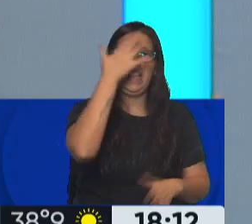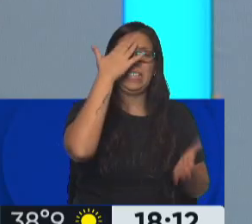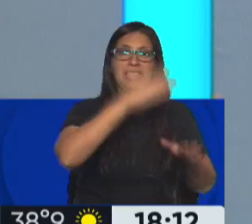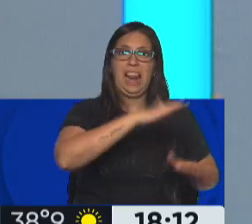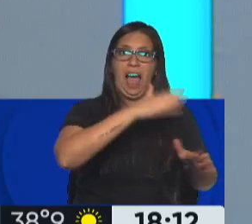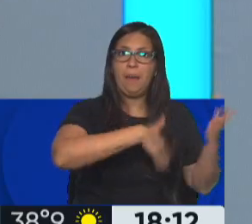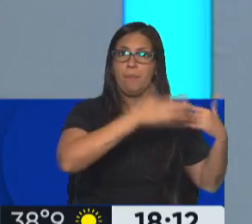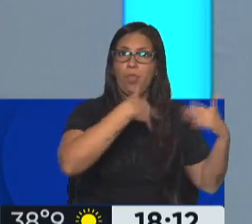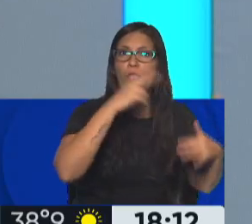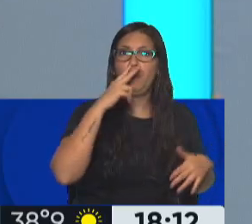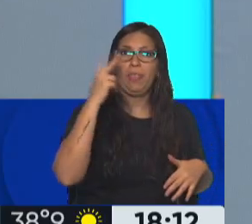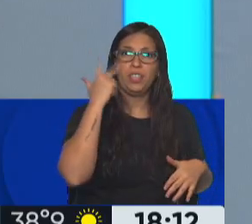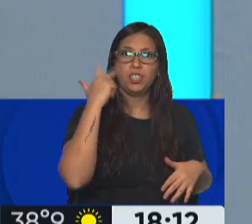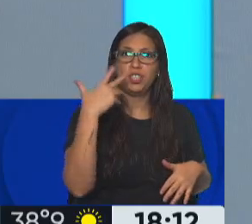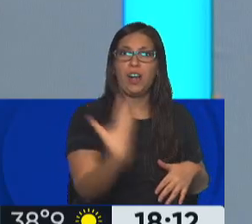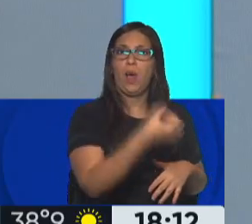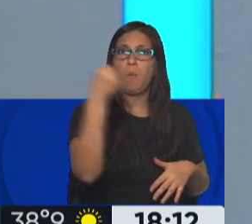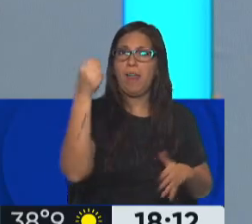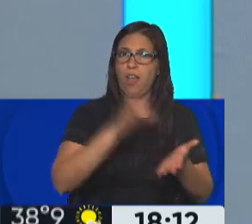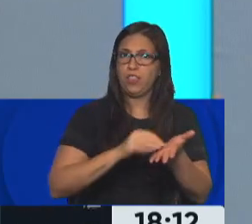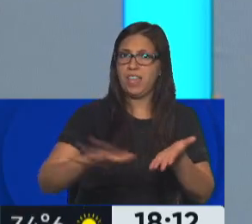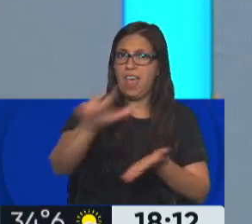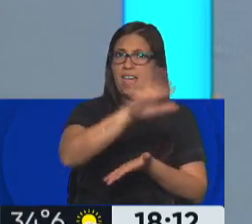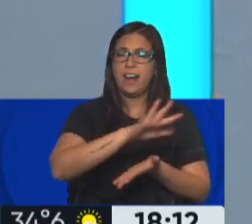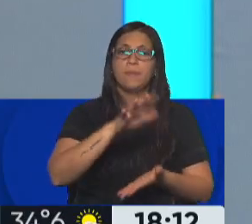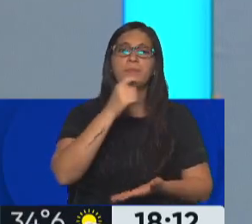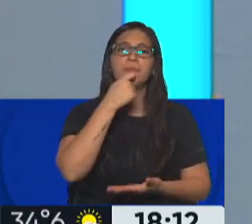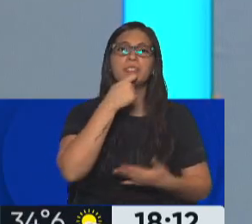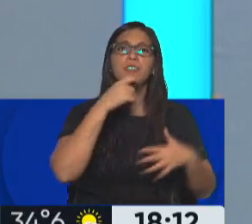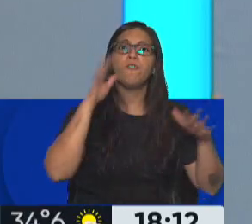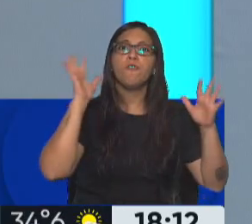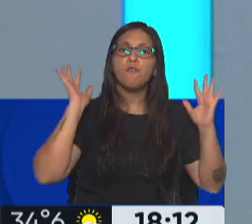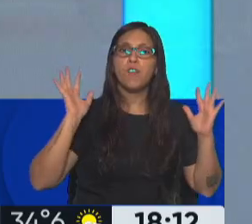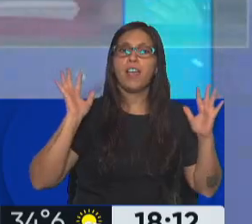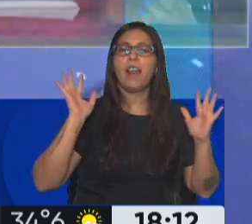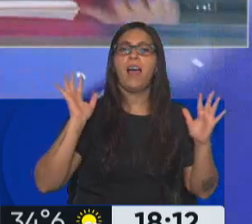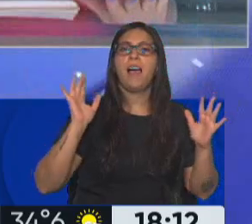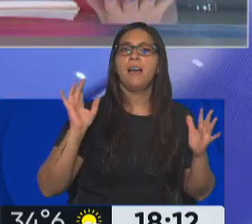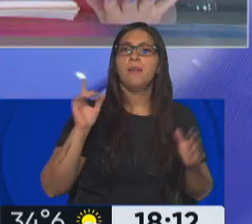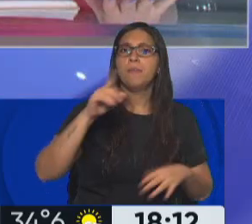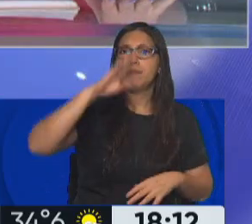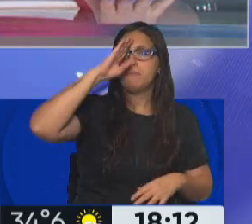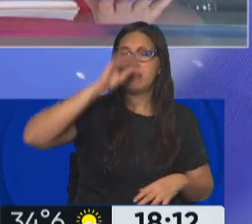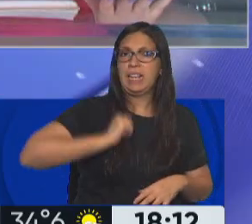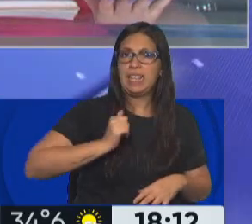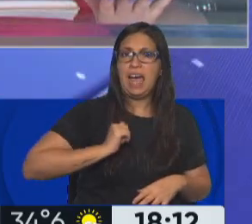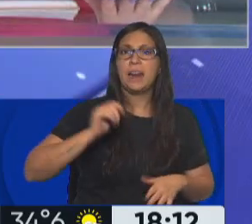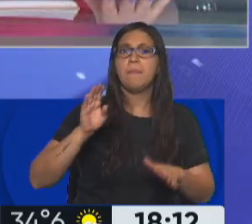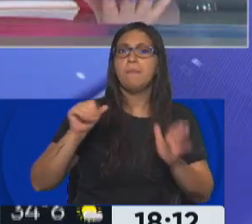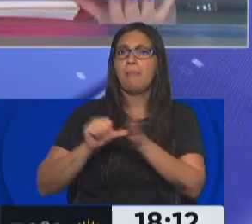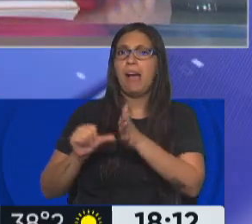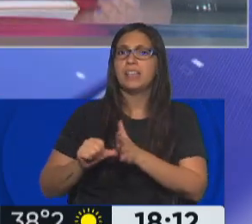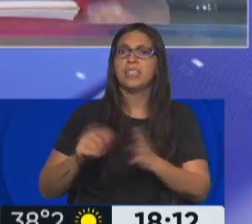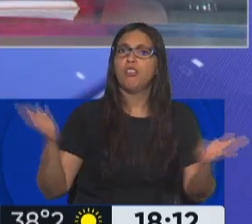por 2018. Digo, siempre y cuando las fuerzas involucradas y los países involucrados acepten que esta